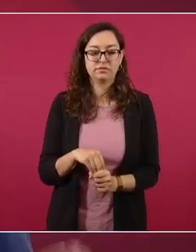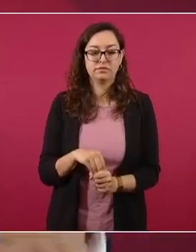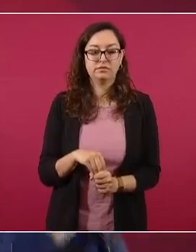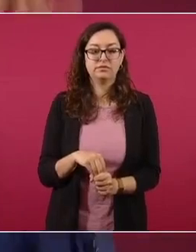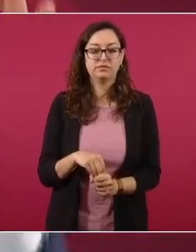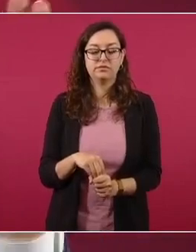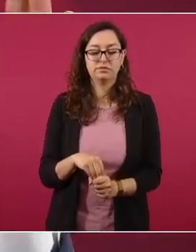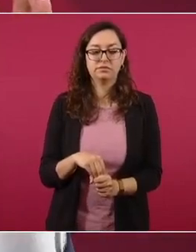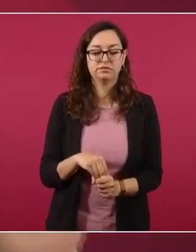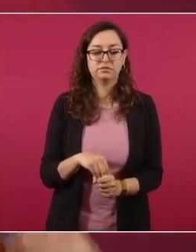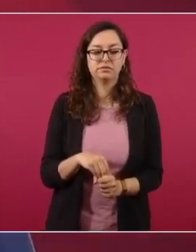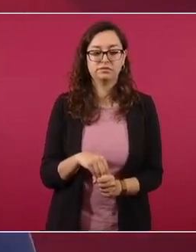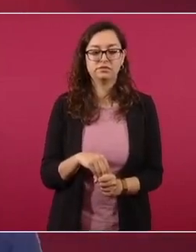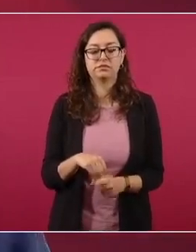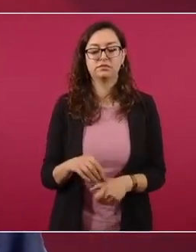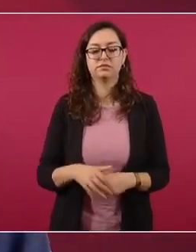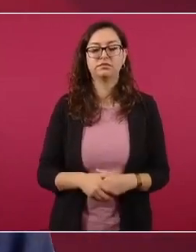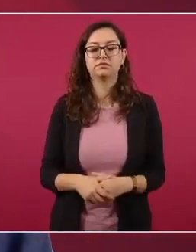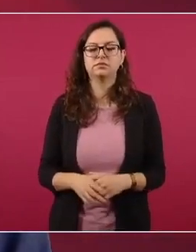y lo siguió